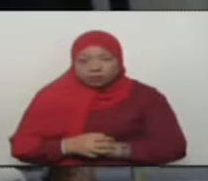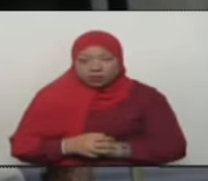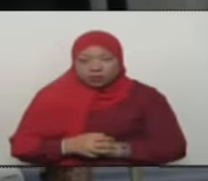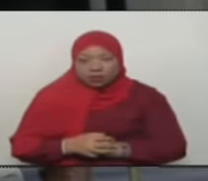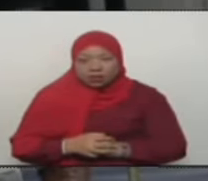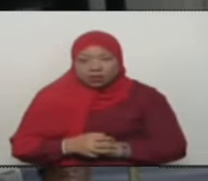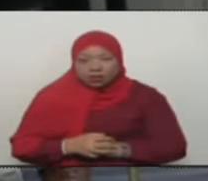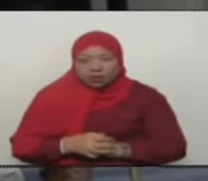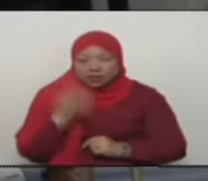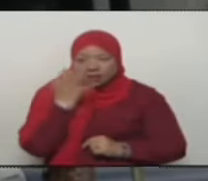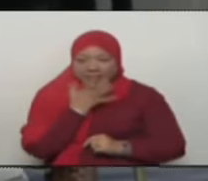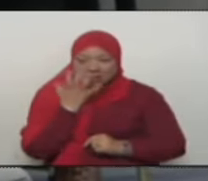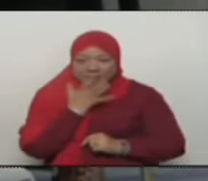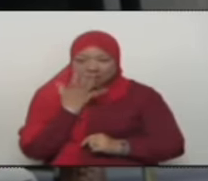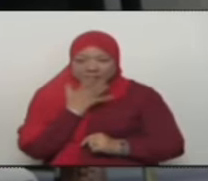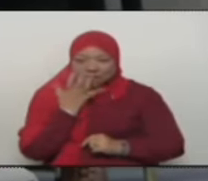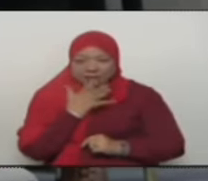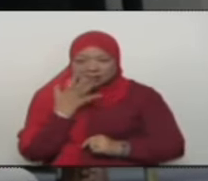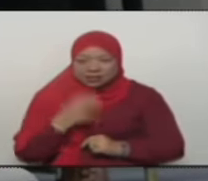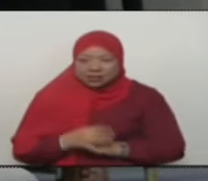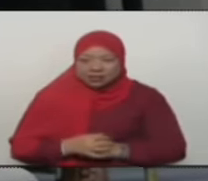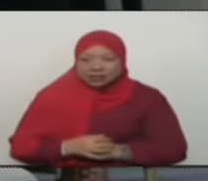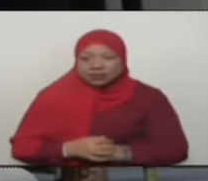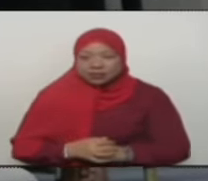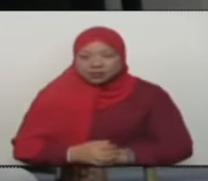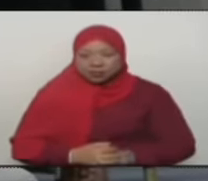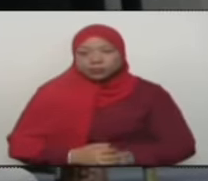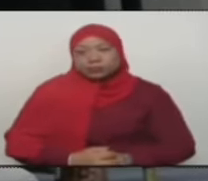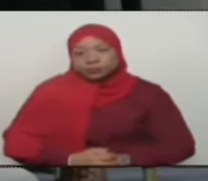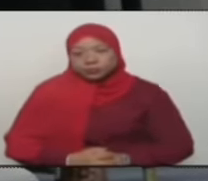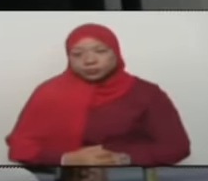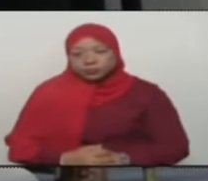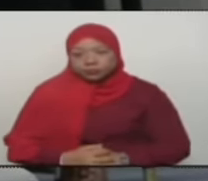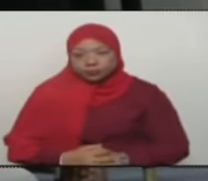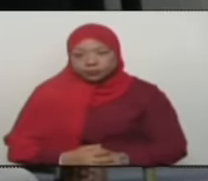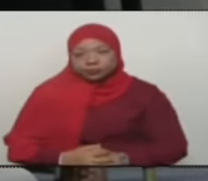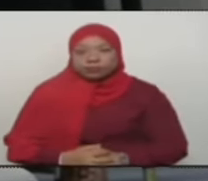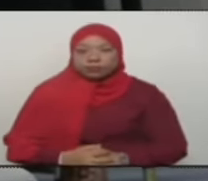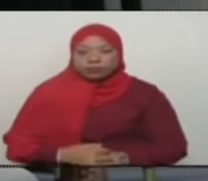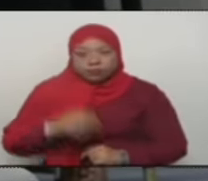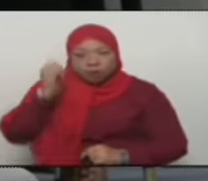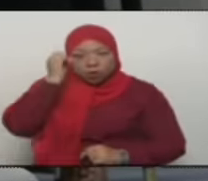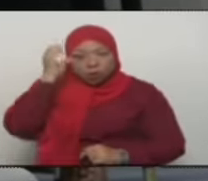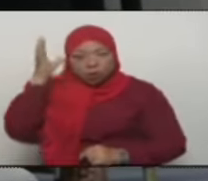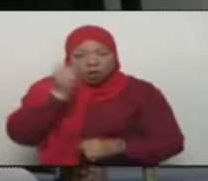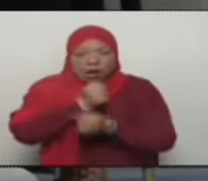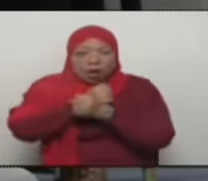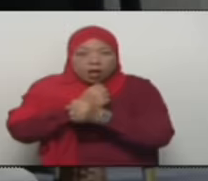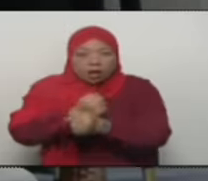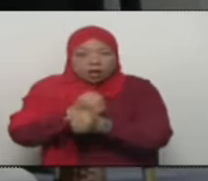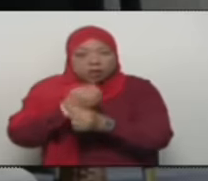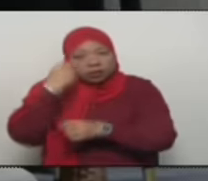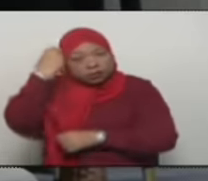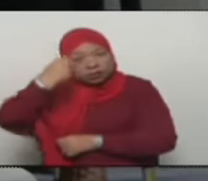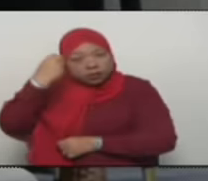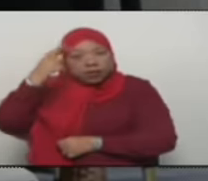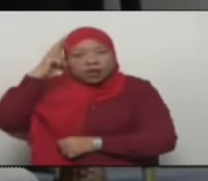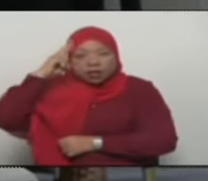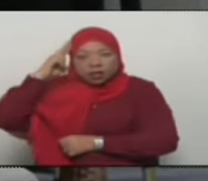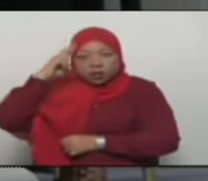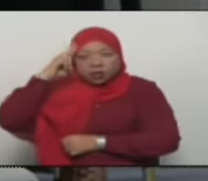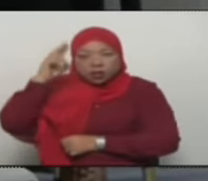Casi llega a la fontanela. Sí, sí. No, pero el lóbulo, ahí está la capacidad del ser humano para amar, para discernir, para